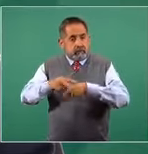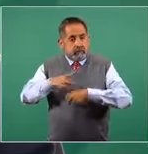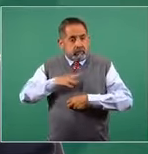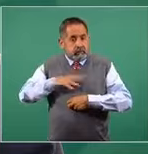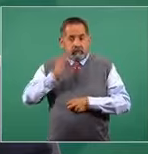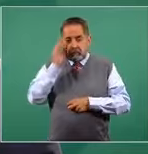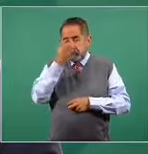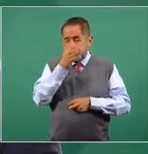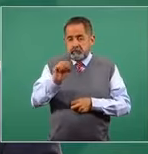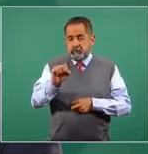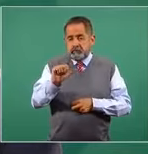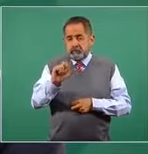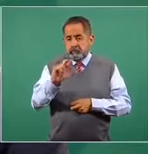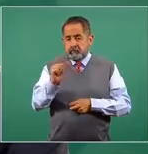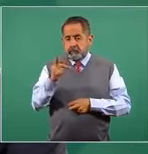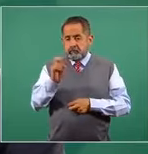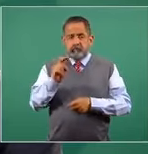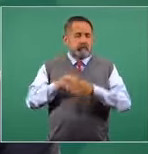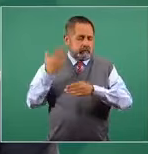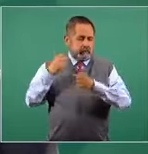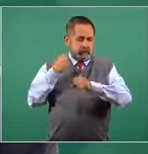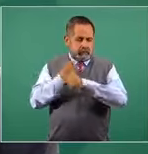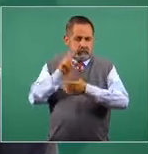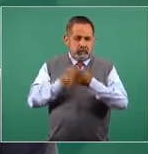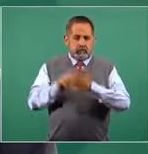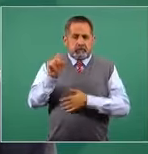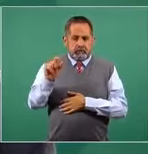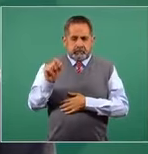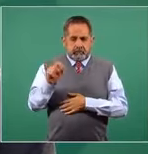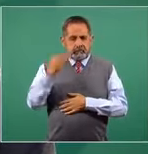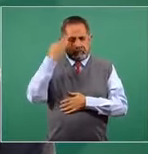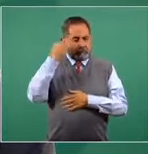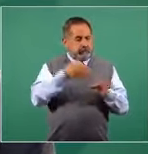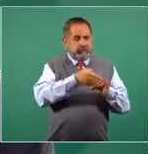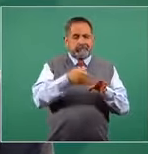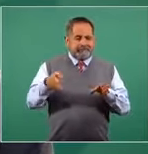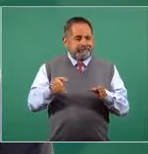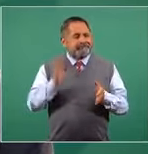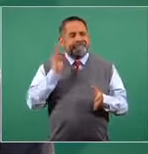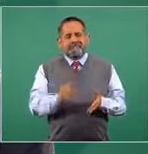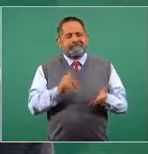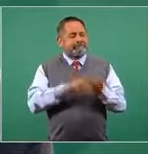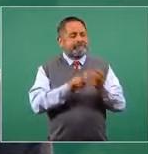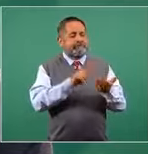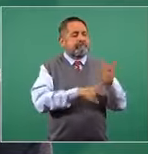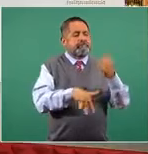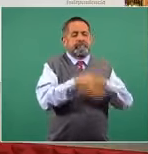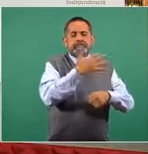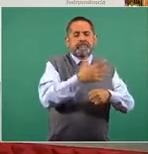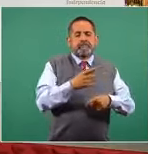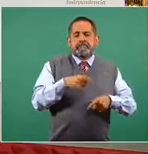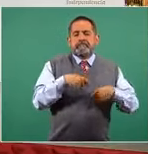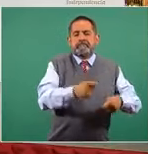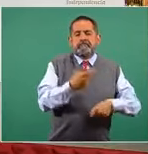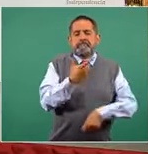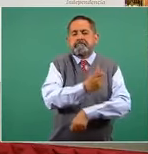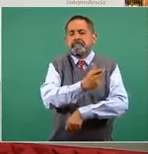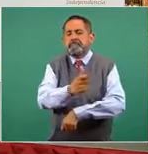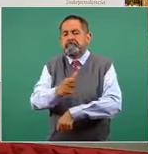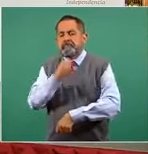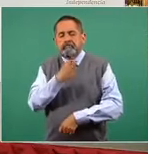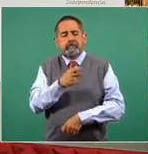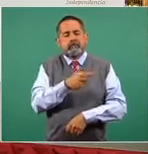en 2020 es justo la época en la que se perdió la capacidad del sistema de vacunación. Por eso lo